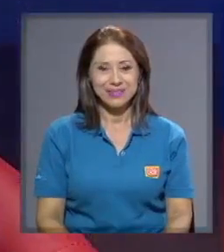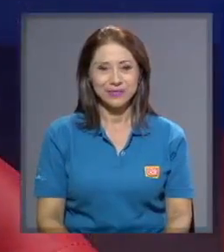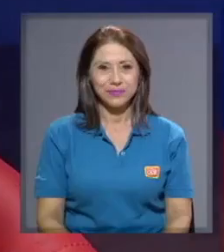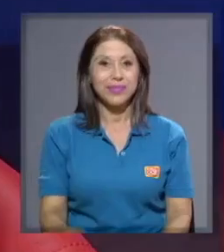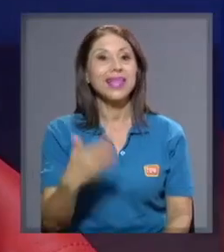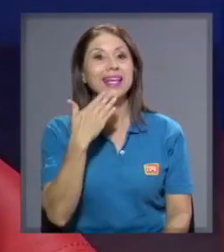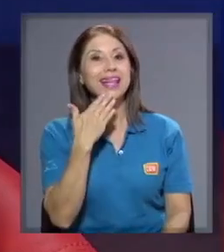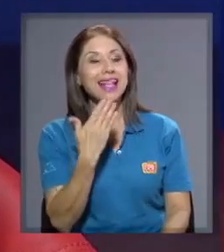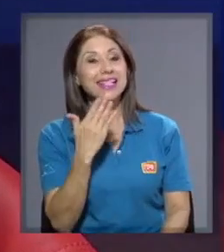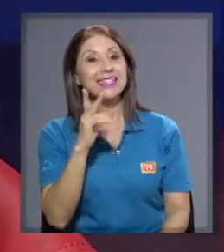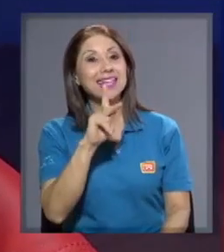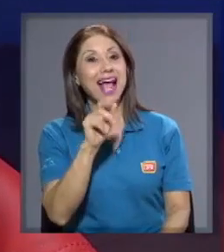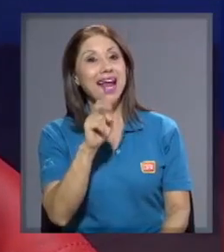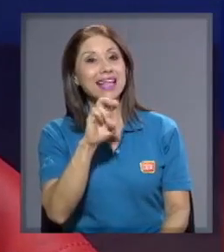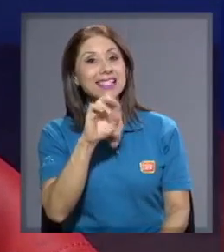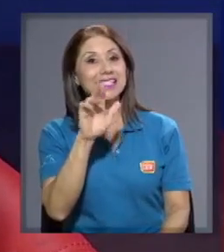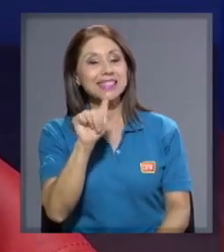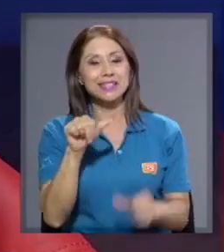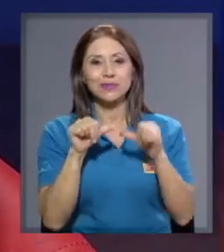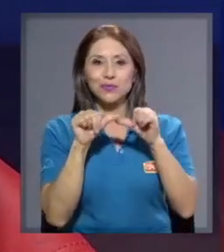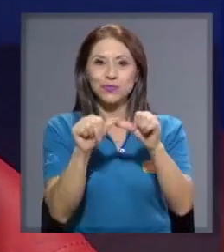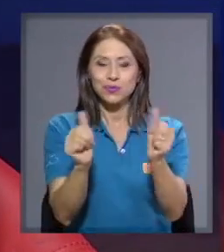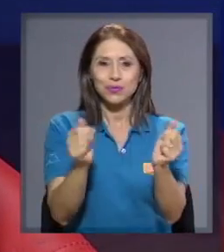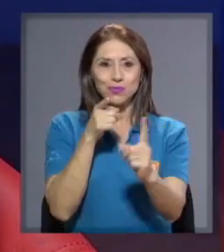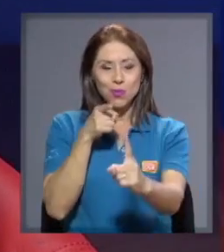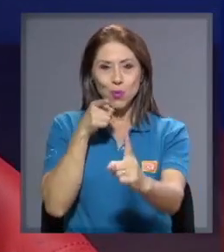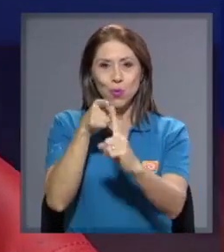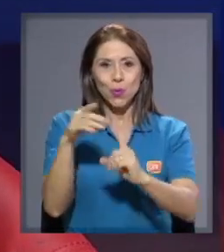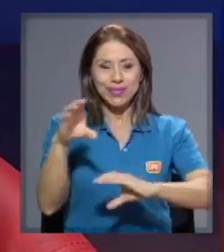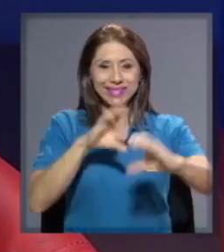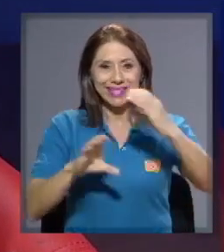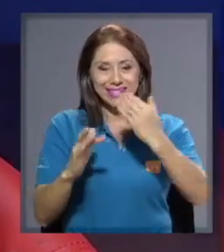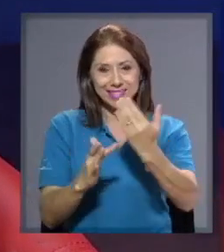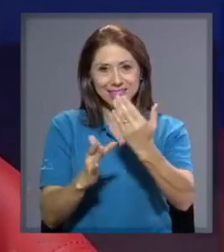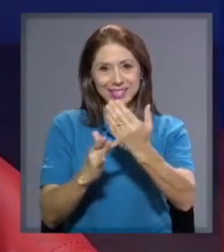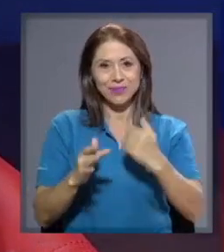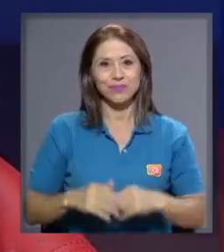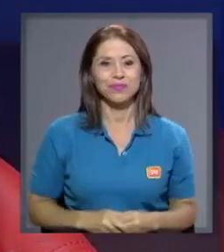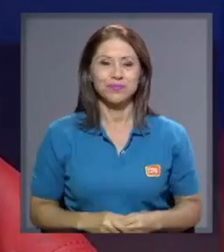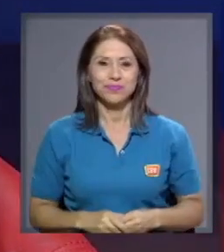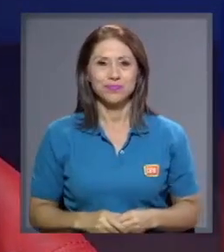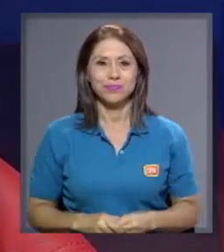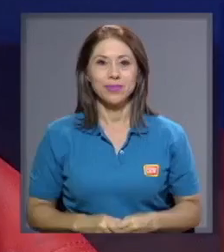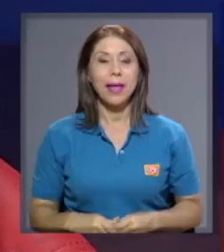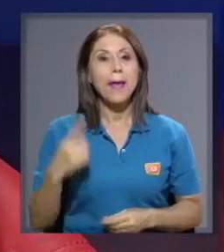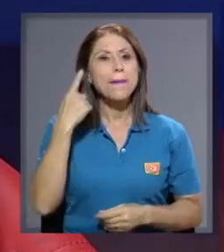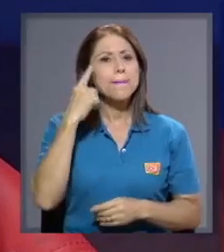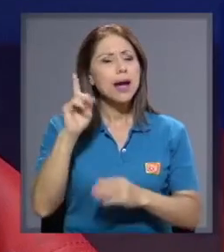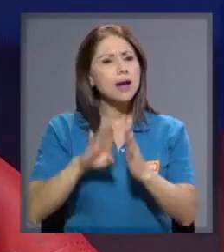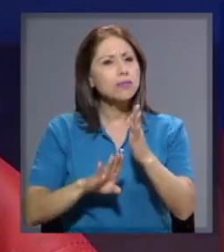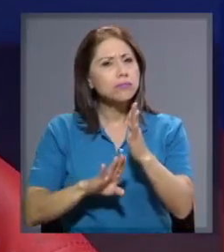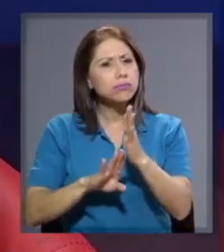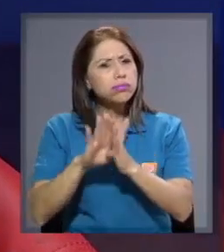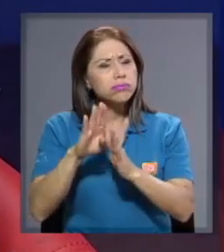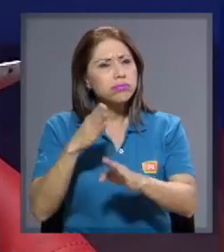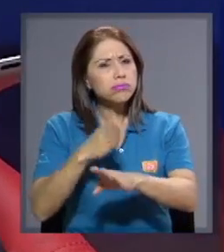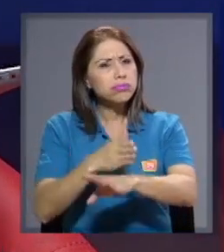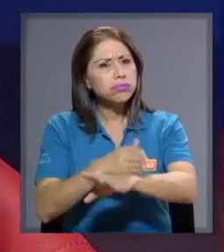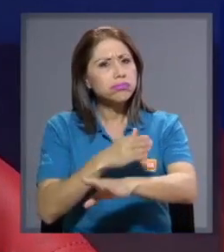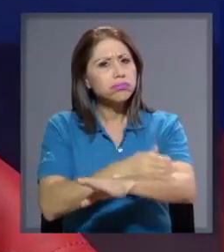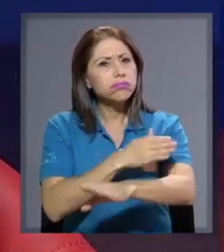gracias carisa continuamos por el camino de la ciencia y la tecnología pues para avanzar y progresar